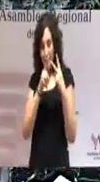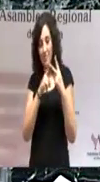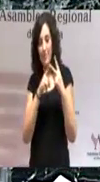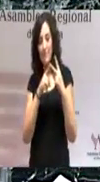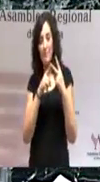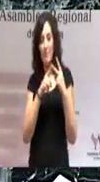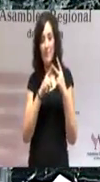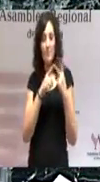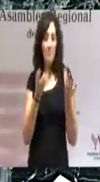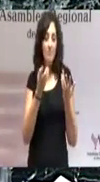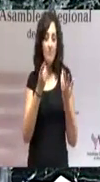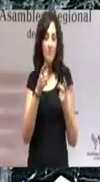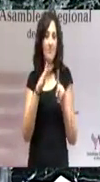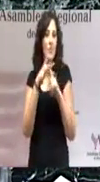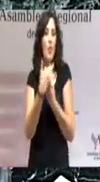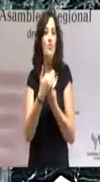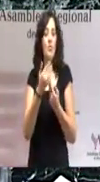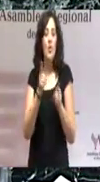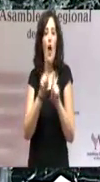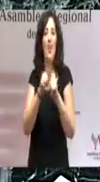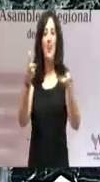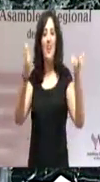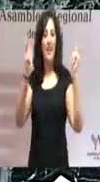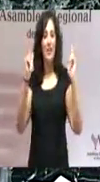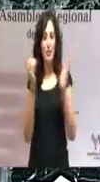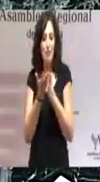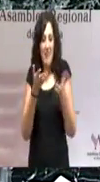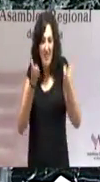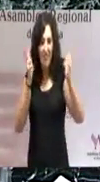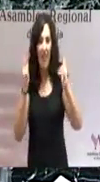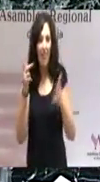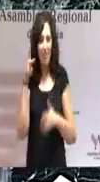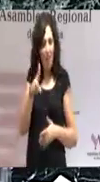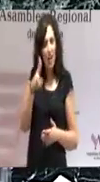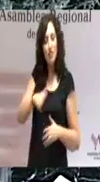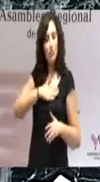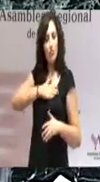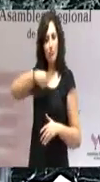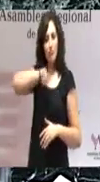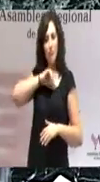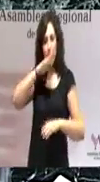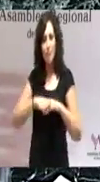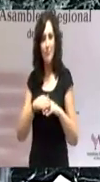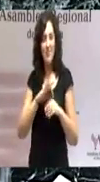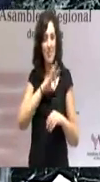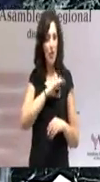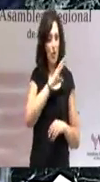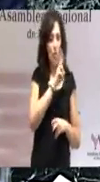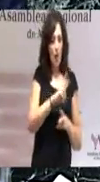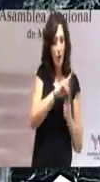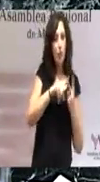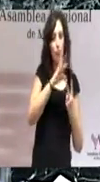Segundo, en un Estado de Derecho, señor Uralburu, señor Sánchez y señor Tobar,